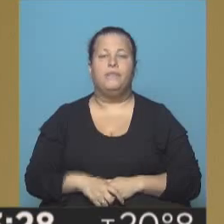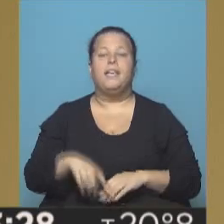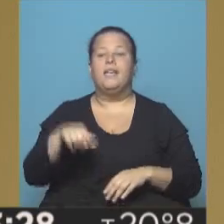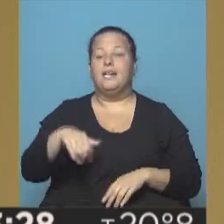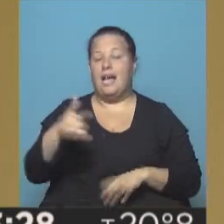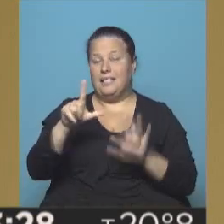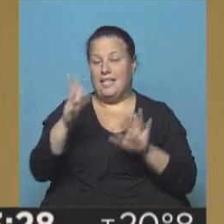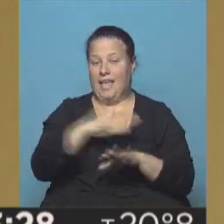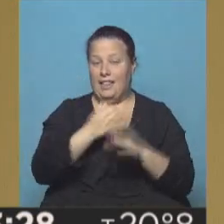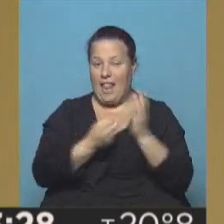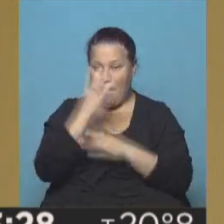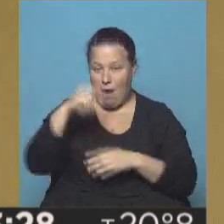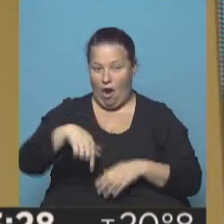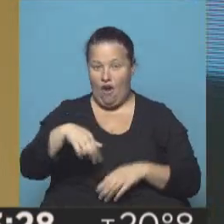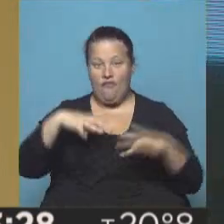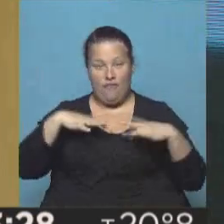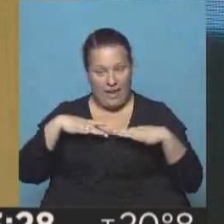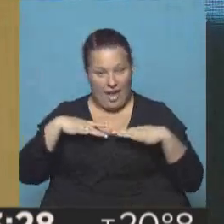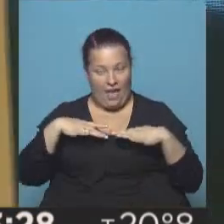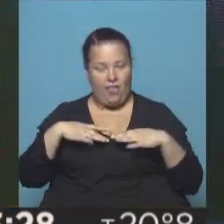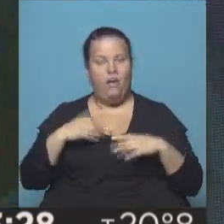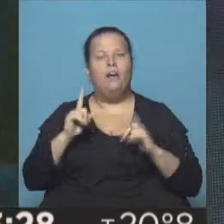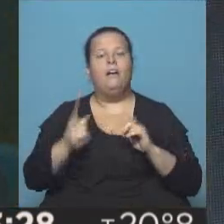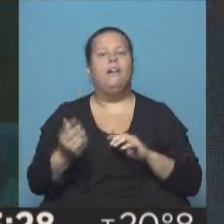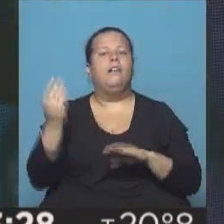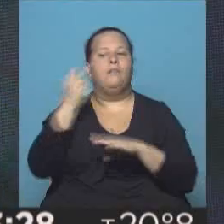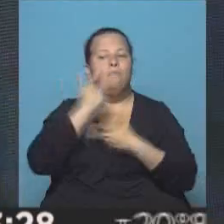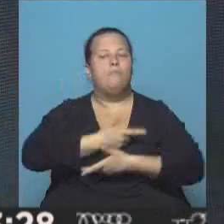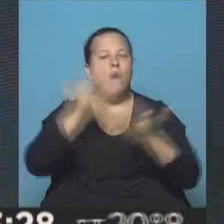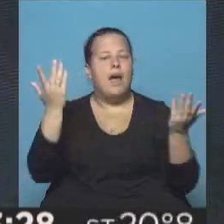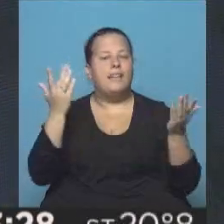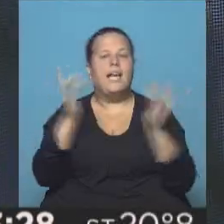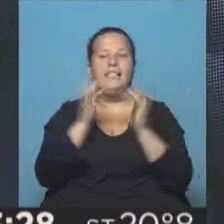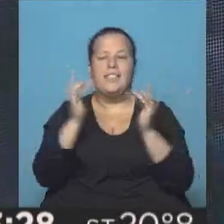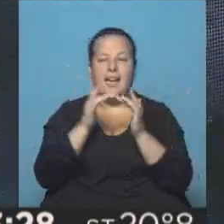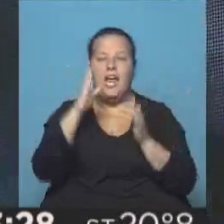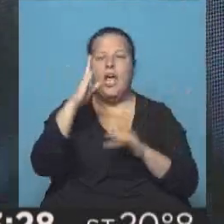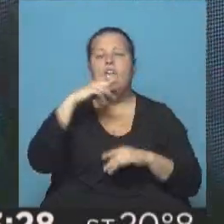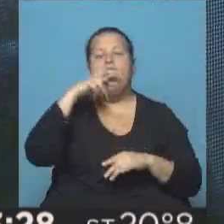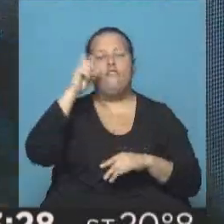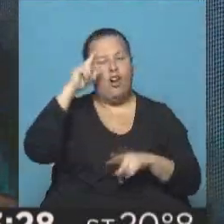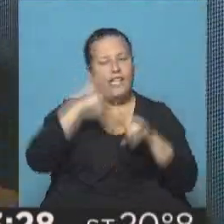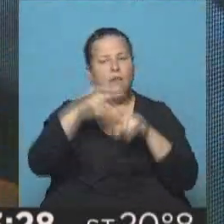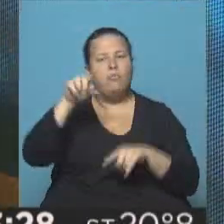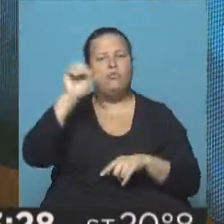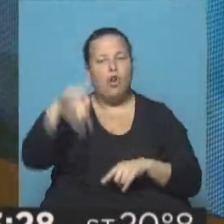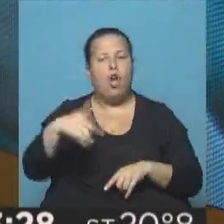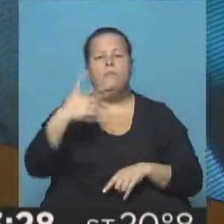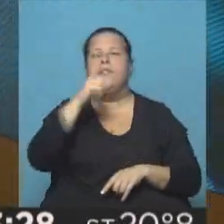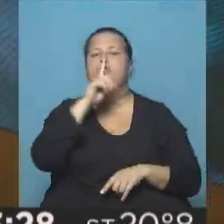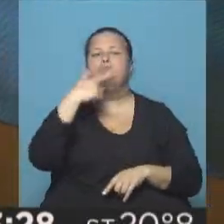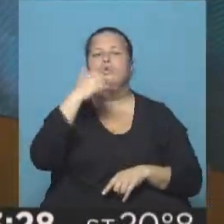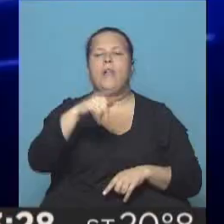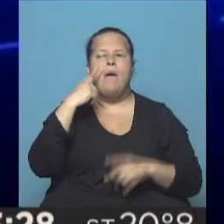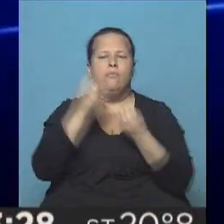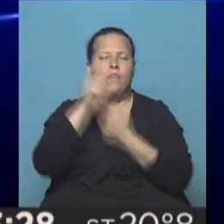7 minutos antes de las 10 de la mañana de este día feriado, se subió y se estrenó en la plataforma de Vorterix.com Tsunami, un océano